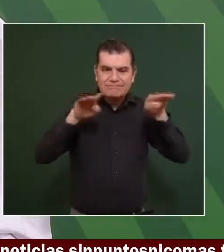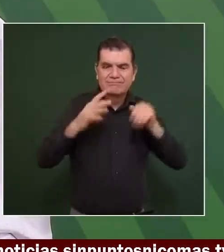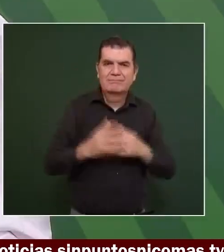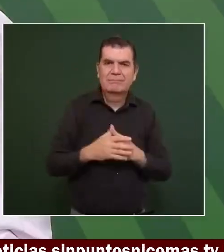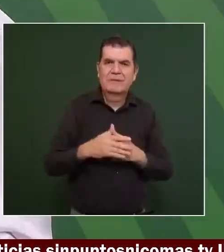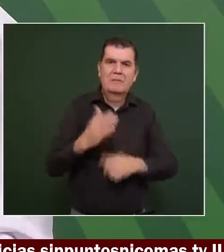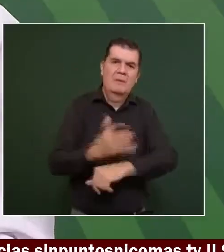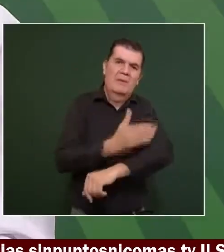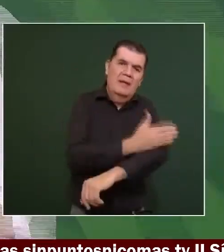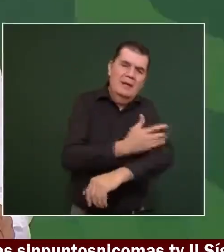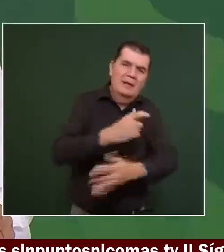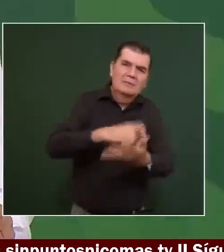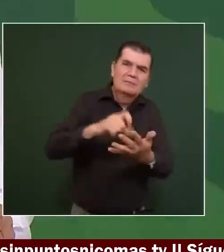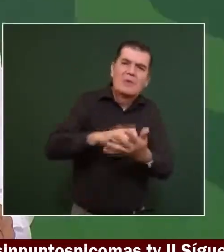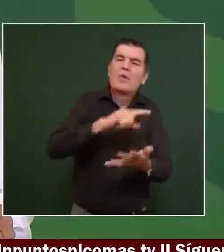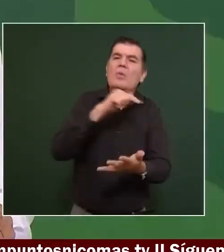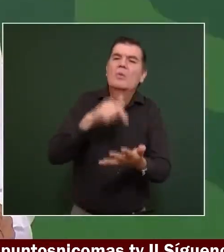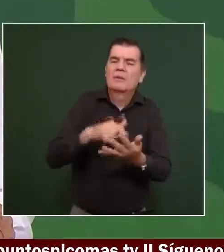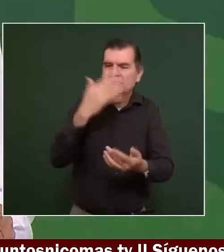la madera,